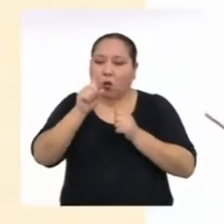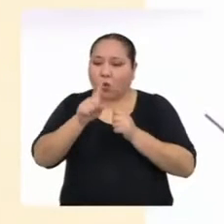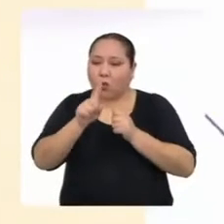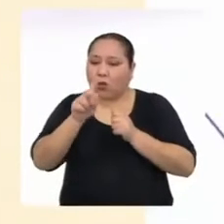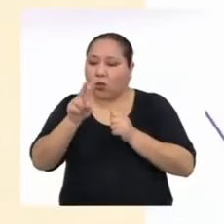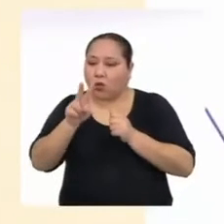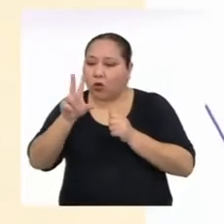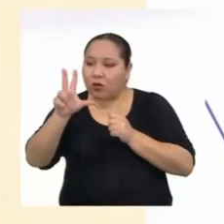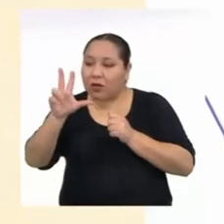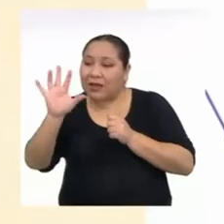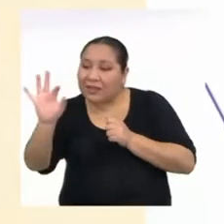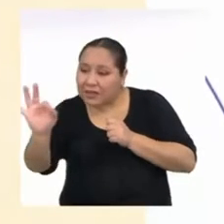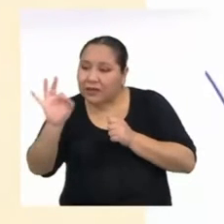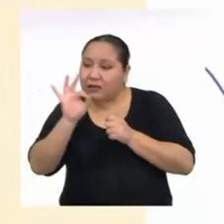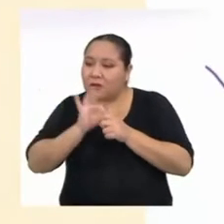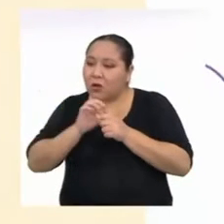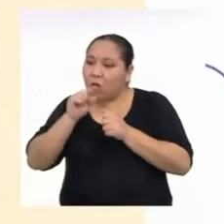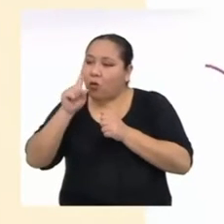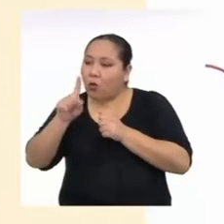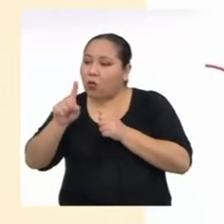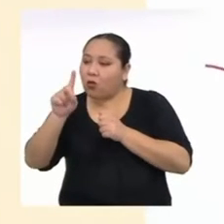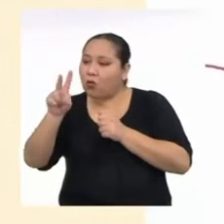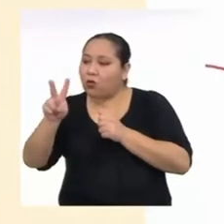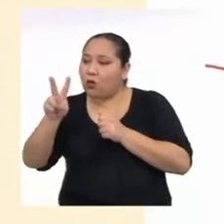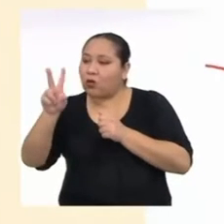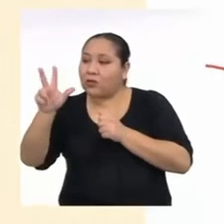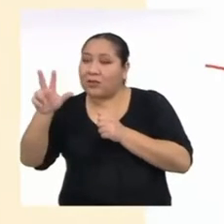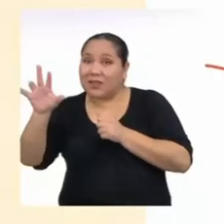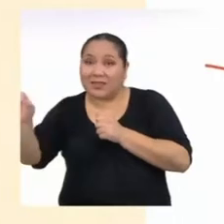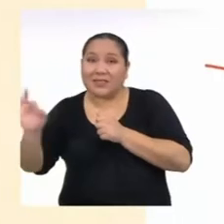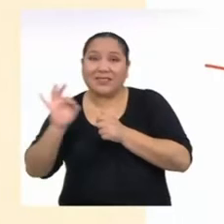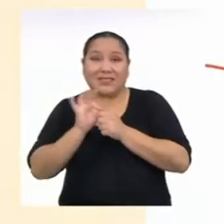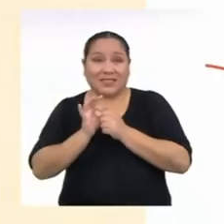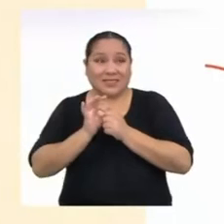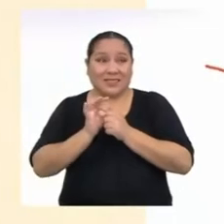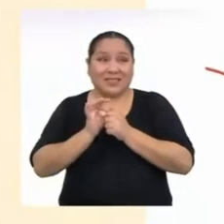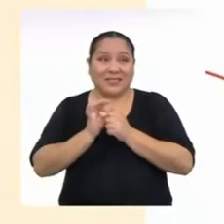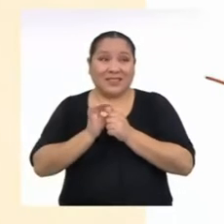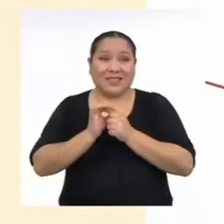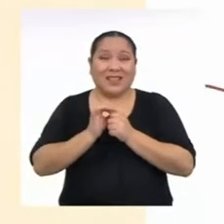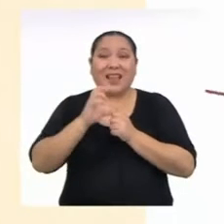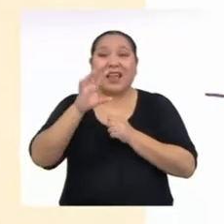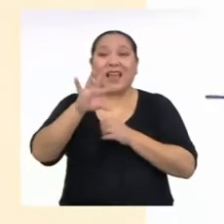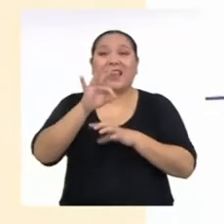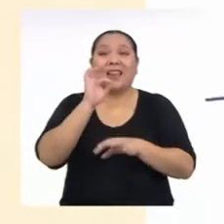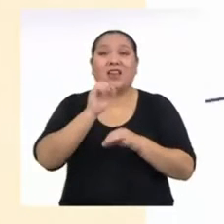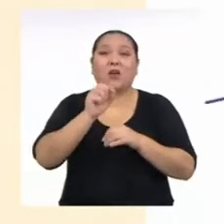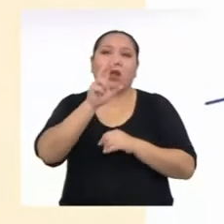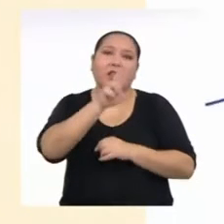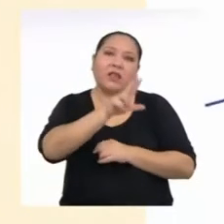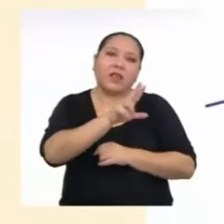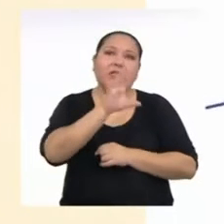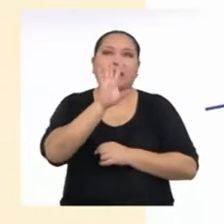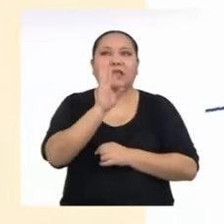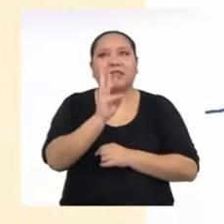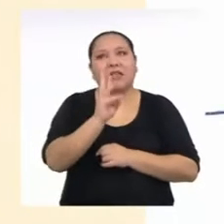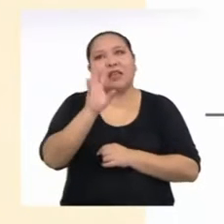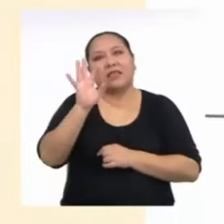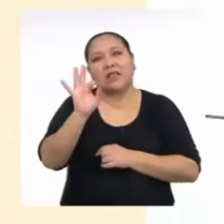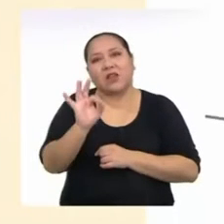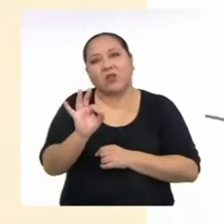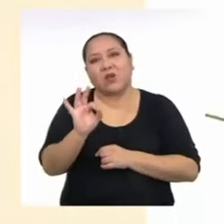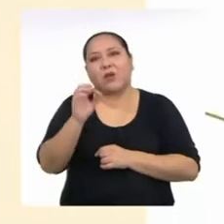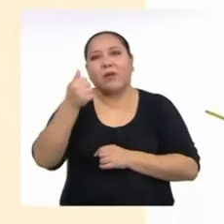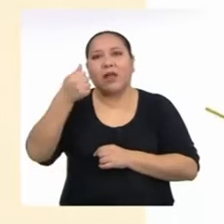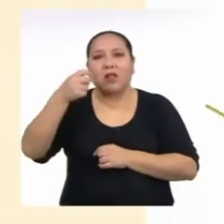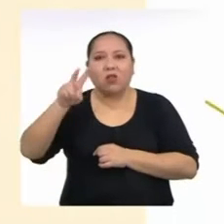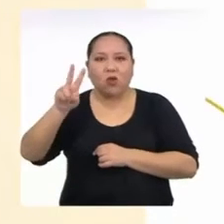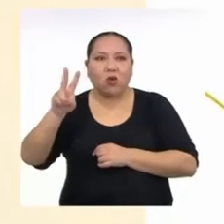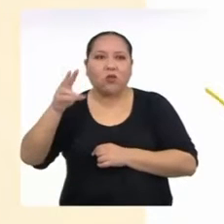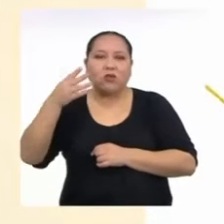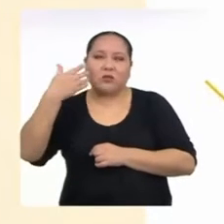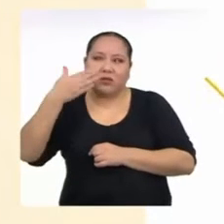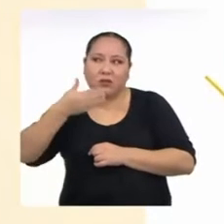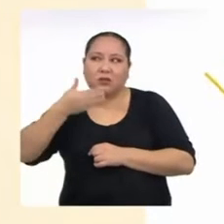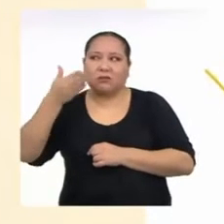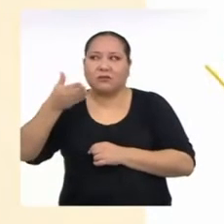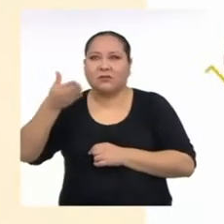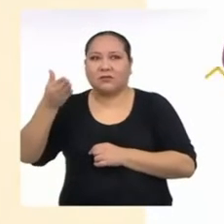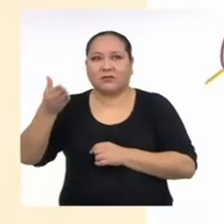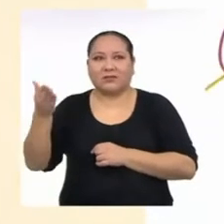¡Claro! De la lista de 90 selecciono al número 3, al 6, al 9, al 12 y